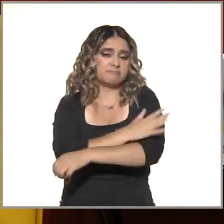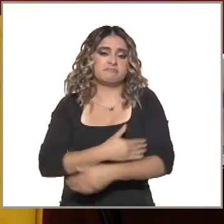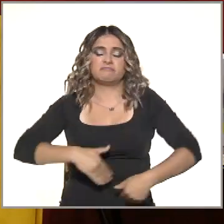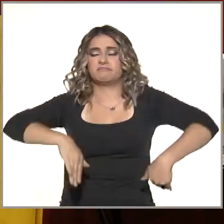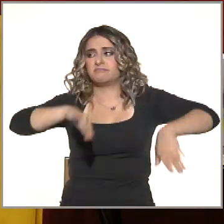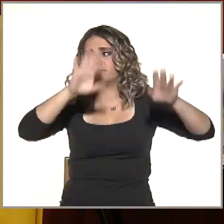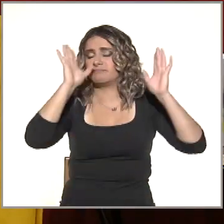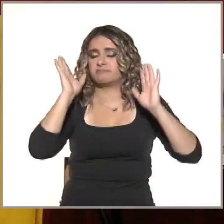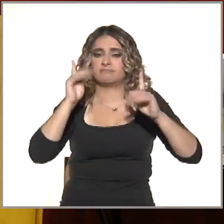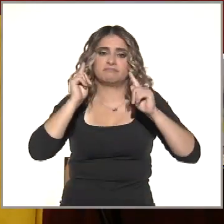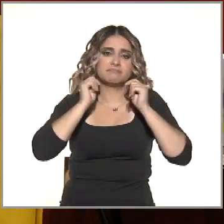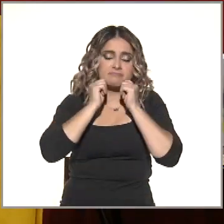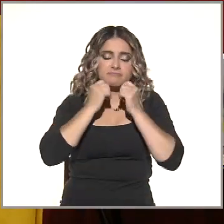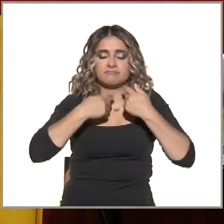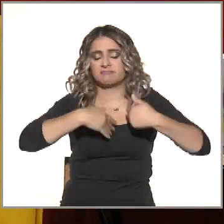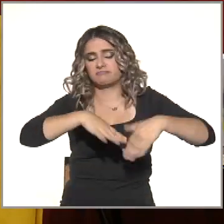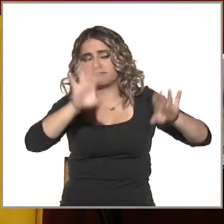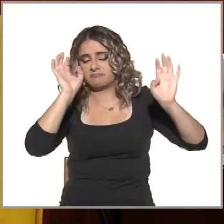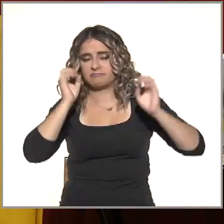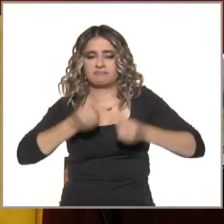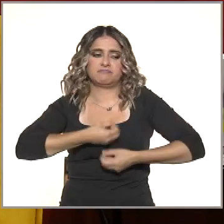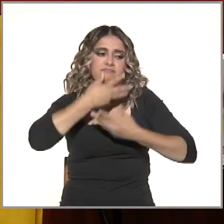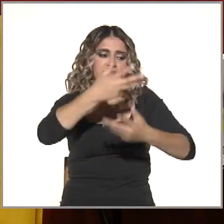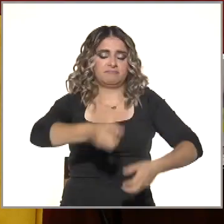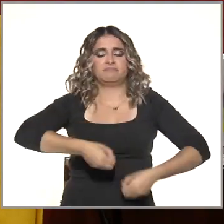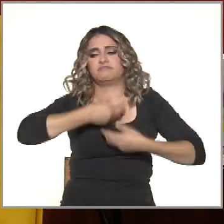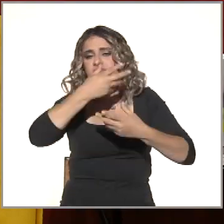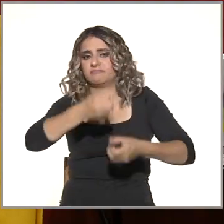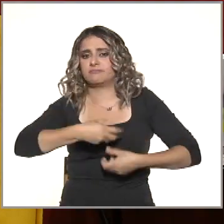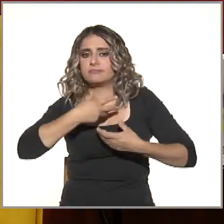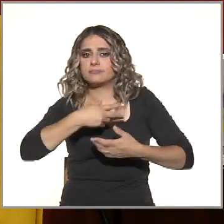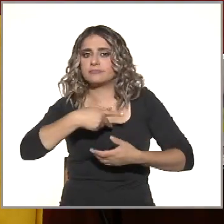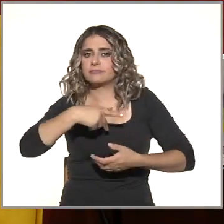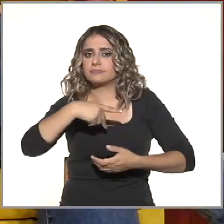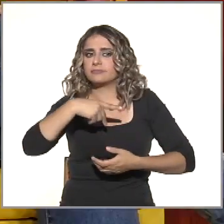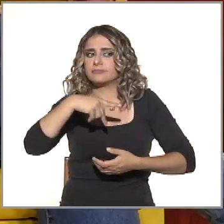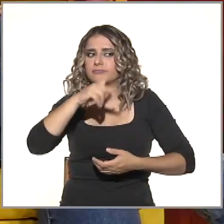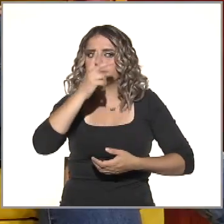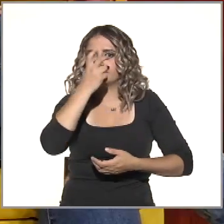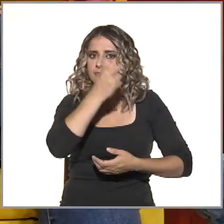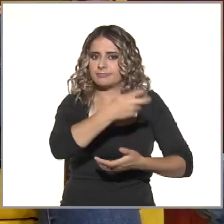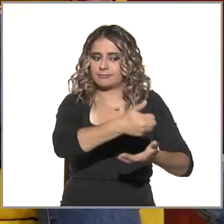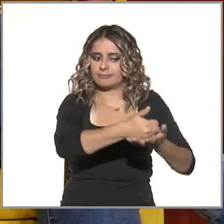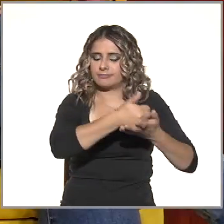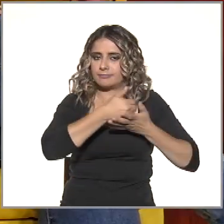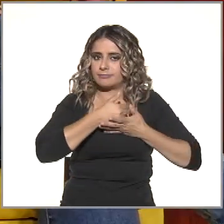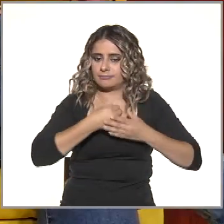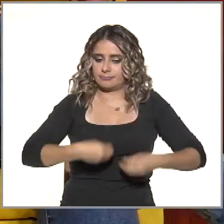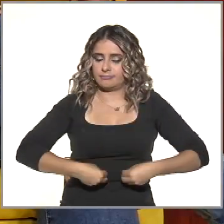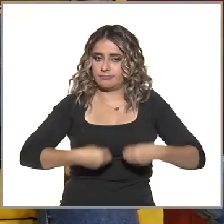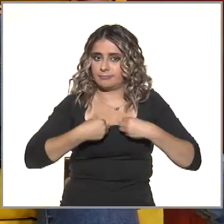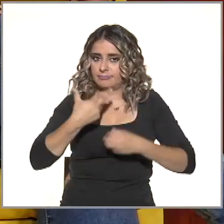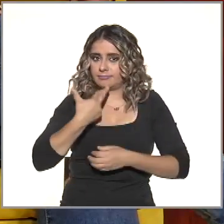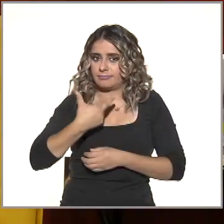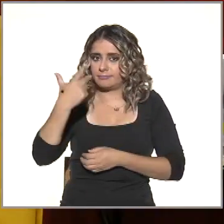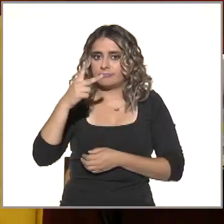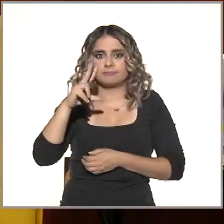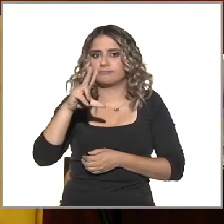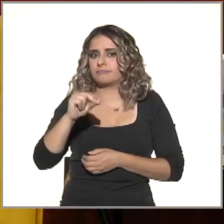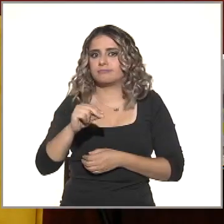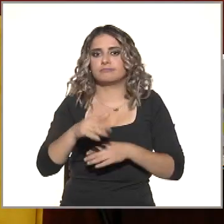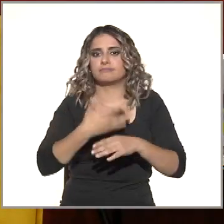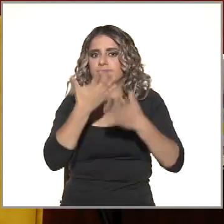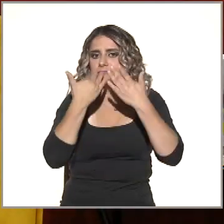bloque tal como nos vienen y resulta que no nos ayudan a mejorar nuestra vida, ¿no? Eso es